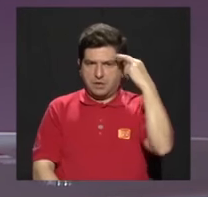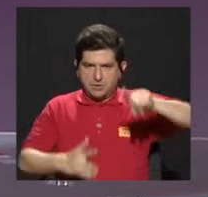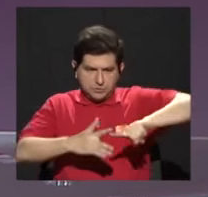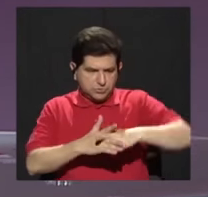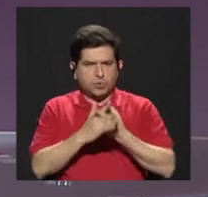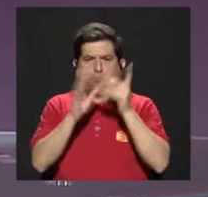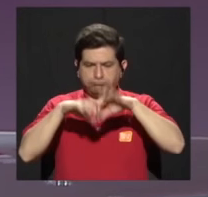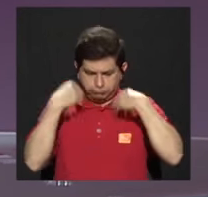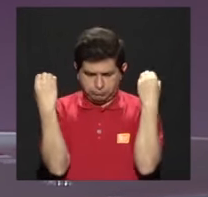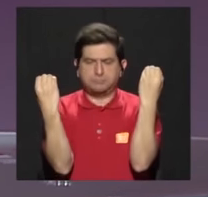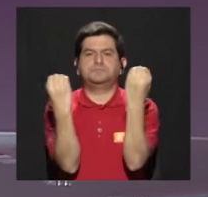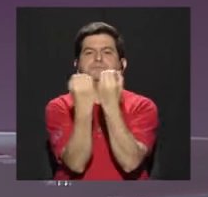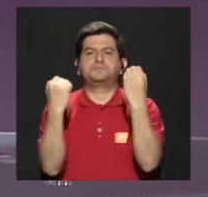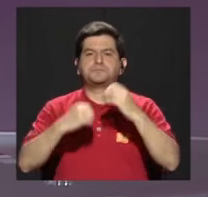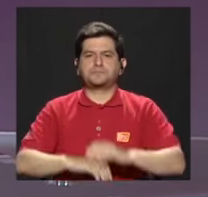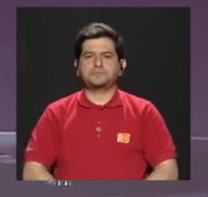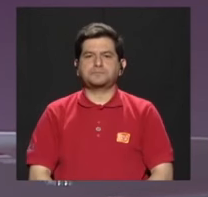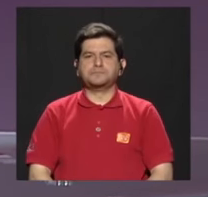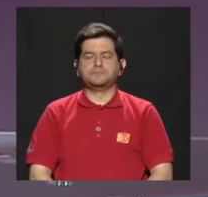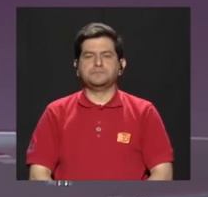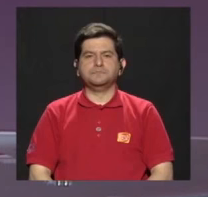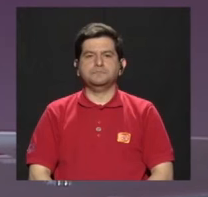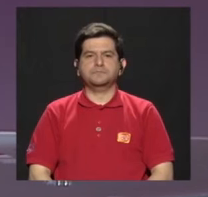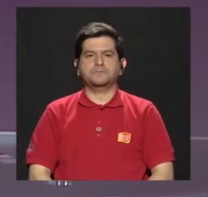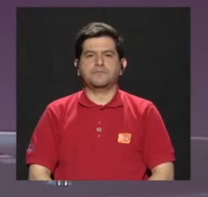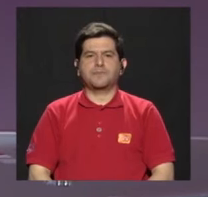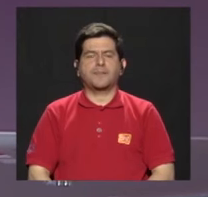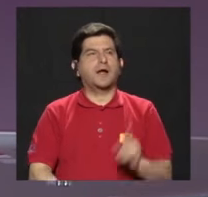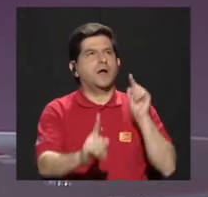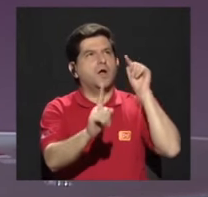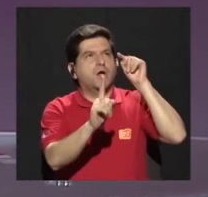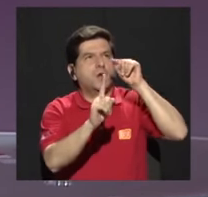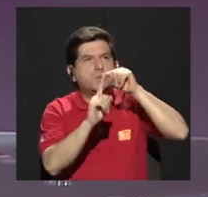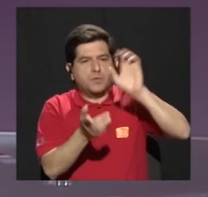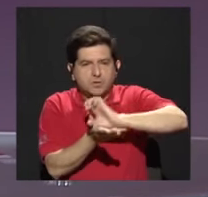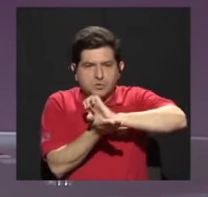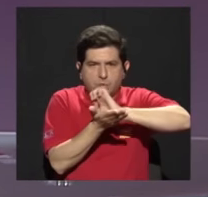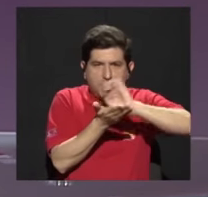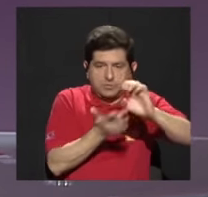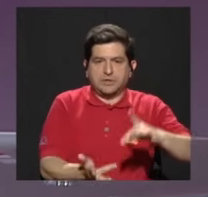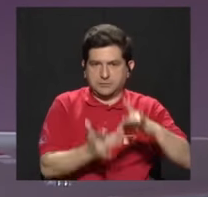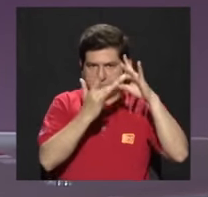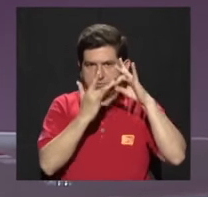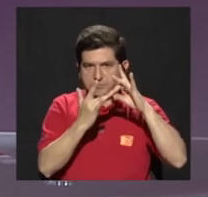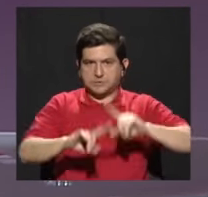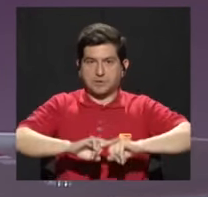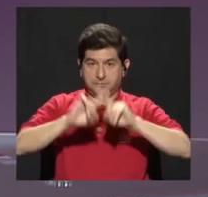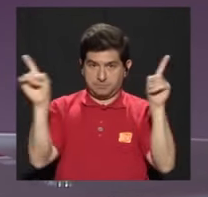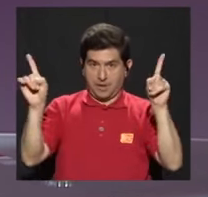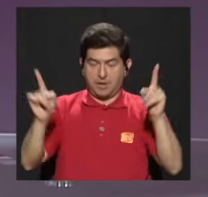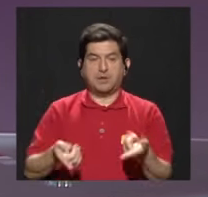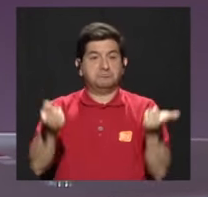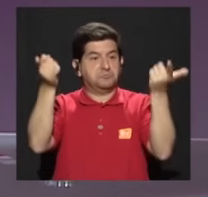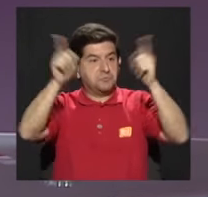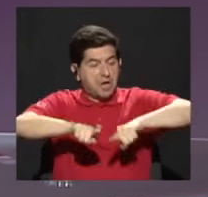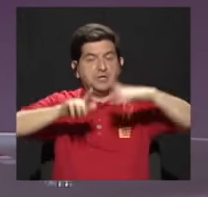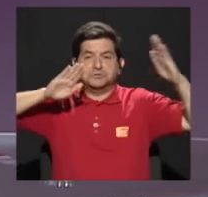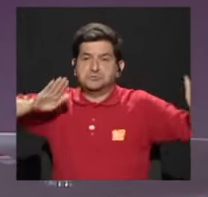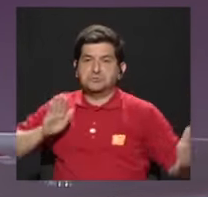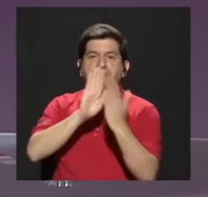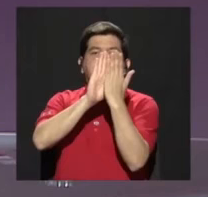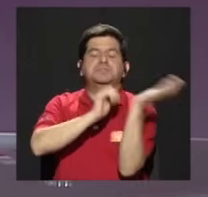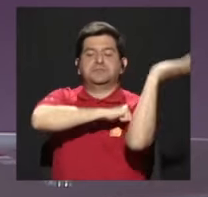empezado a organizarse y el propósito es prevenirlo sobre todo, pero si es del caso, enfrentarlo